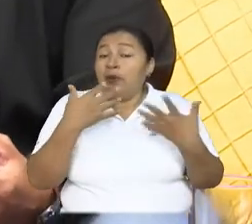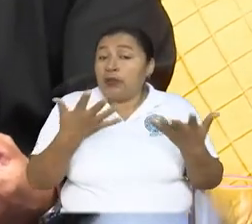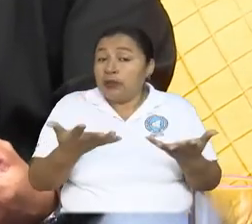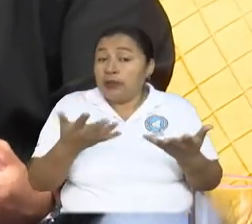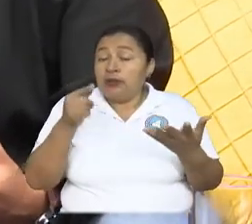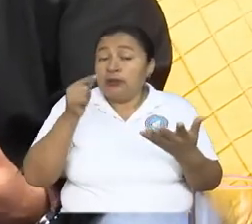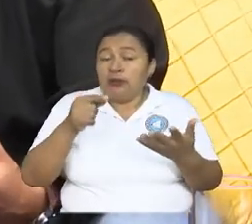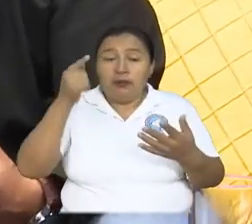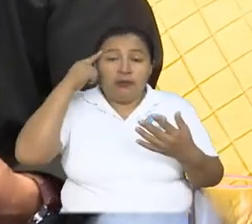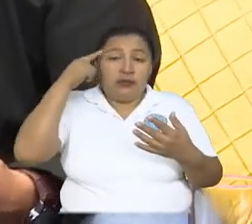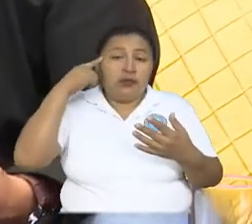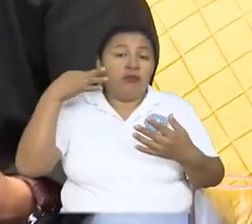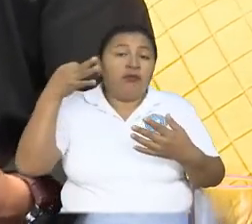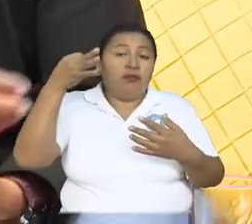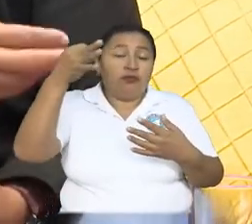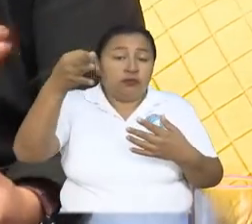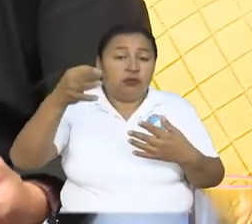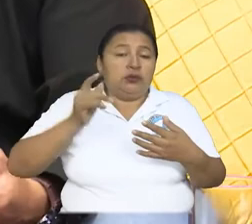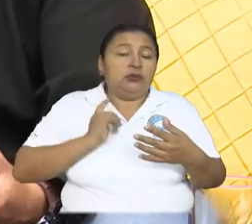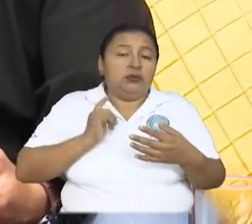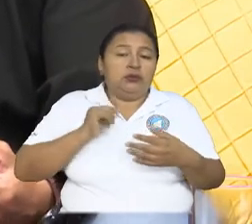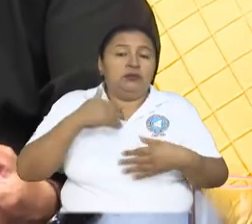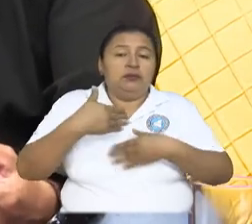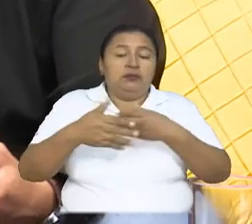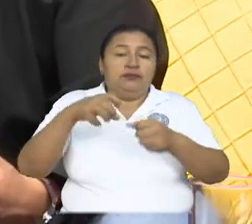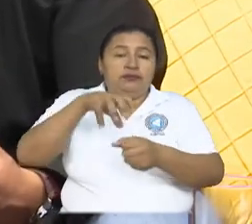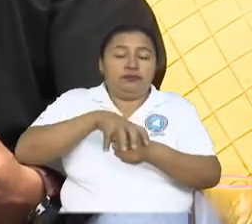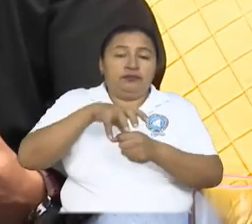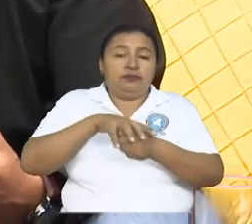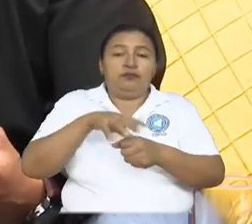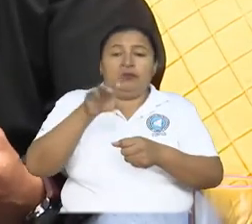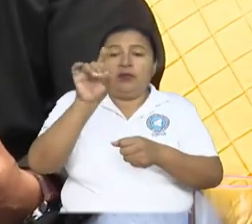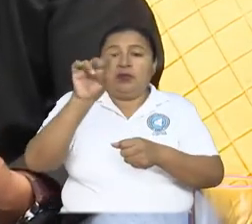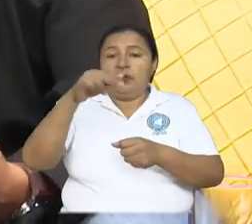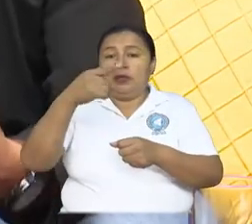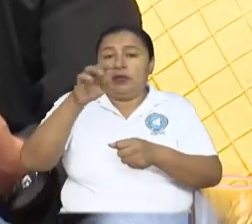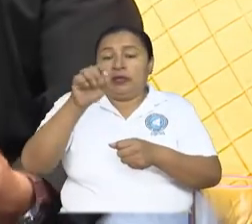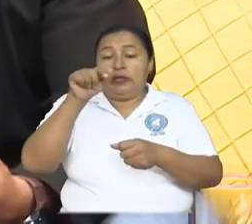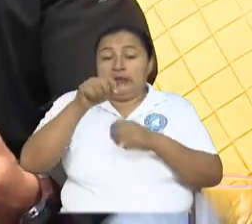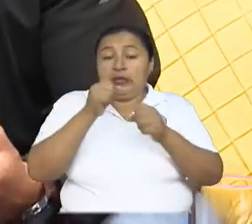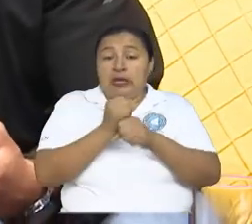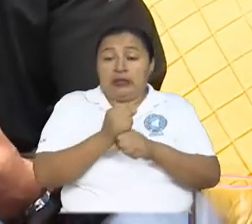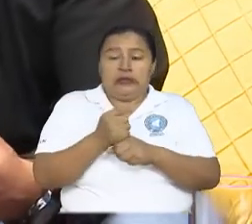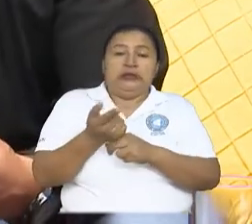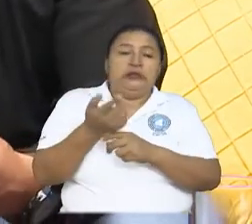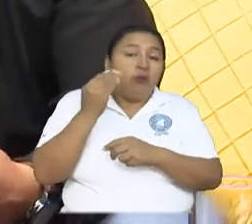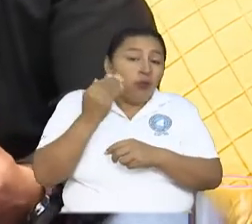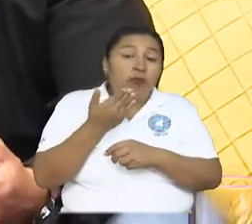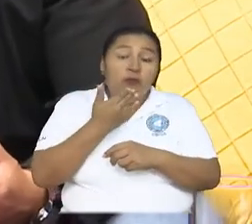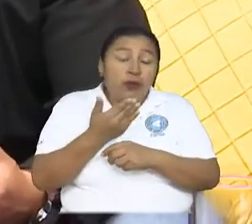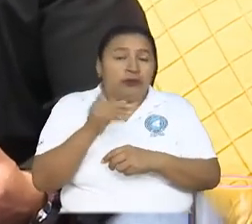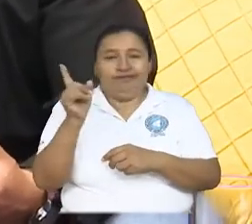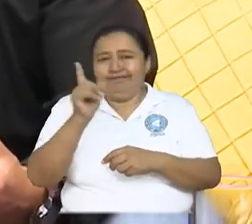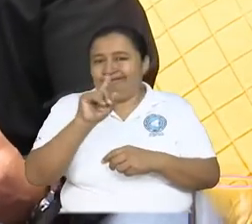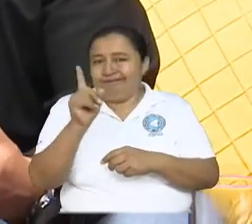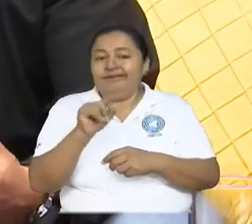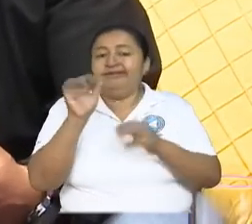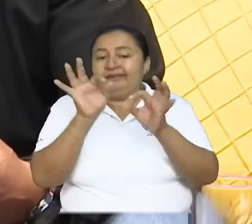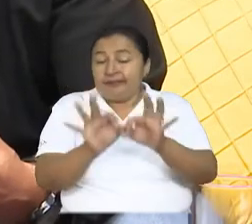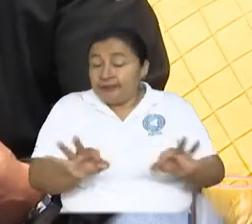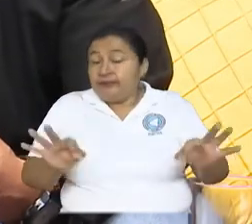las proyecciones que se da para la situación del dengue en este año no son tan buenas pues es importante que la